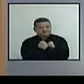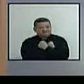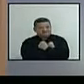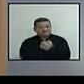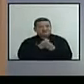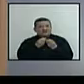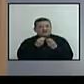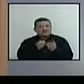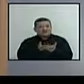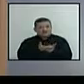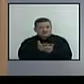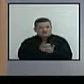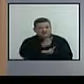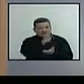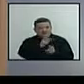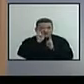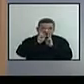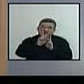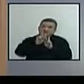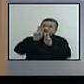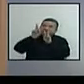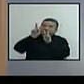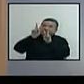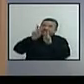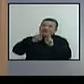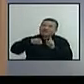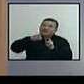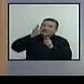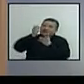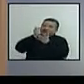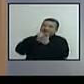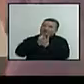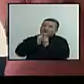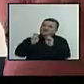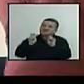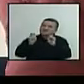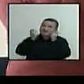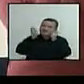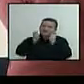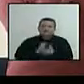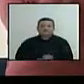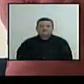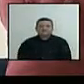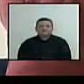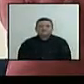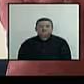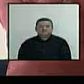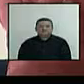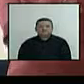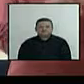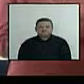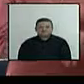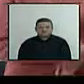a los fieles a levantar la mirada hacia el autor de la salvación. Oremos.